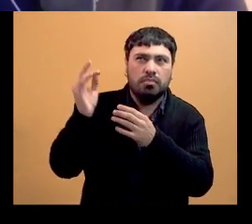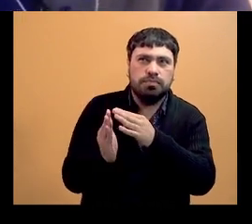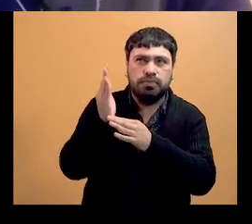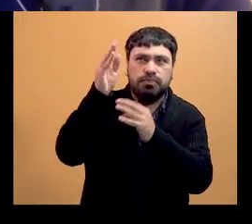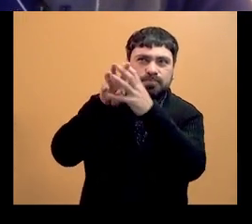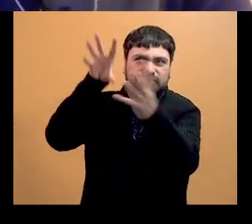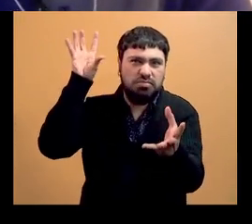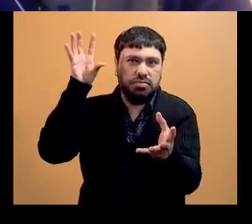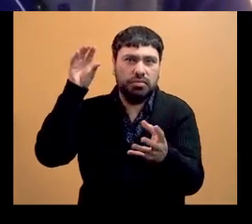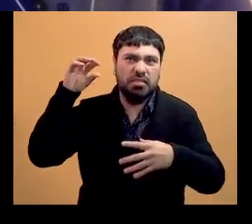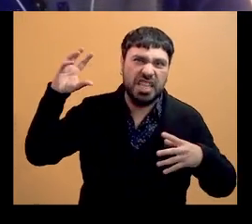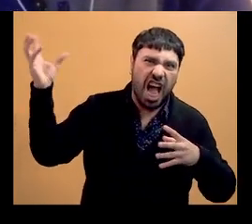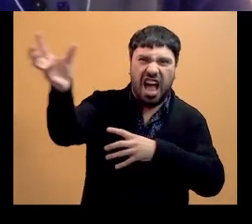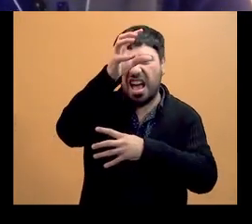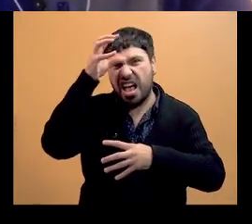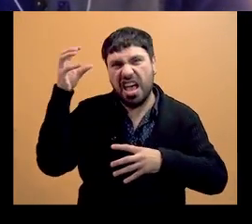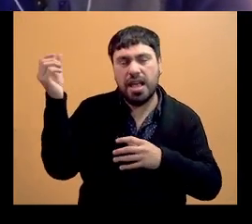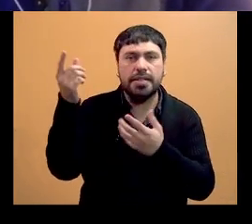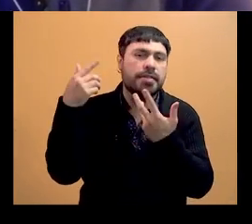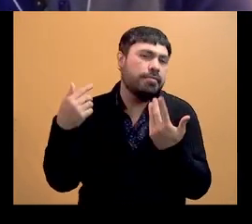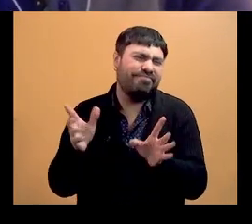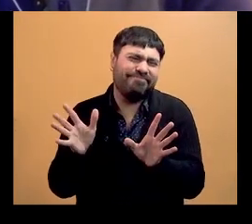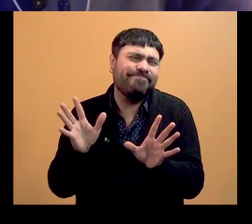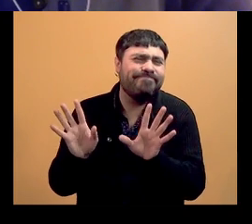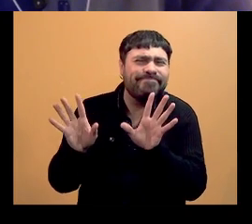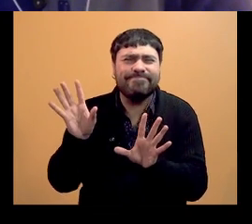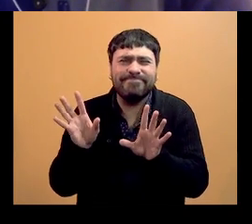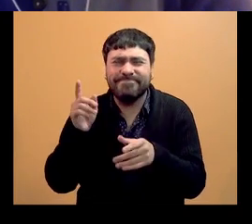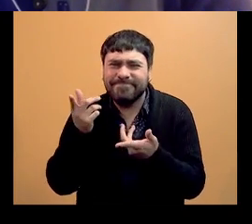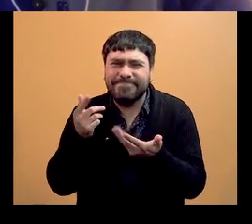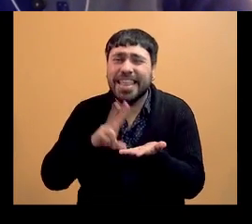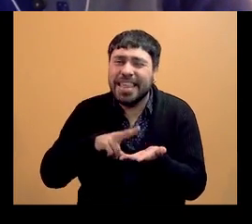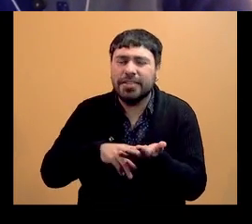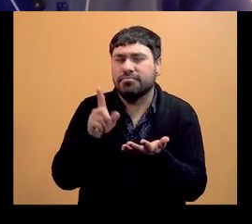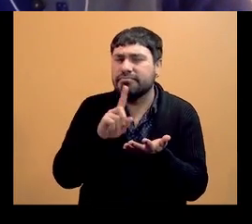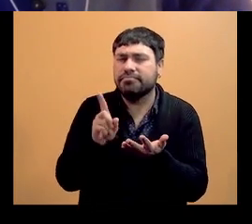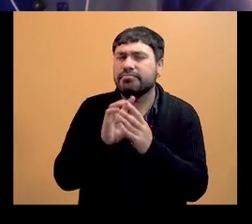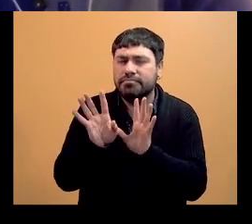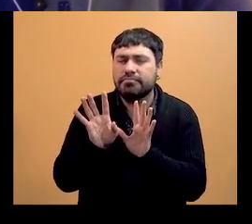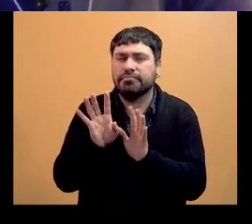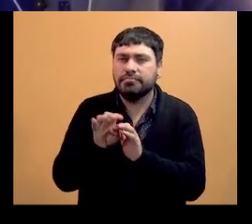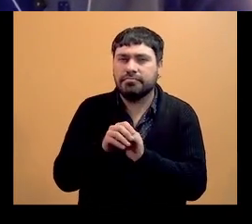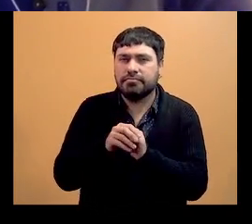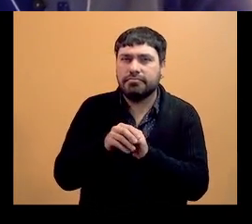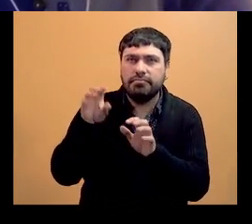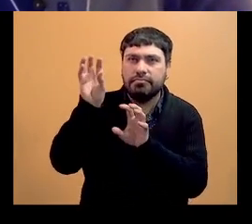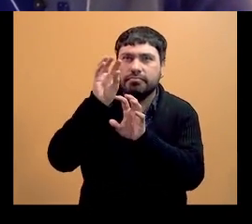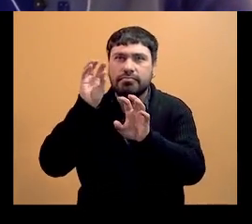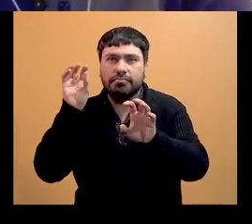satélite provoca la otra. Que en teoría es posible, en la práctica es altamente improbable, más improbable aún